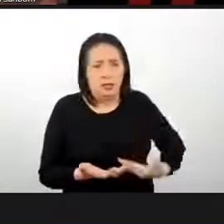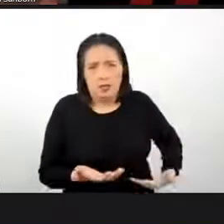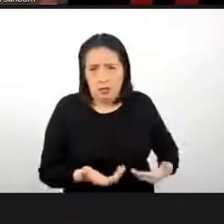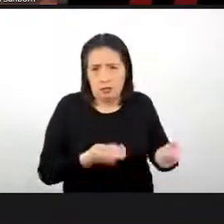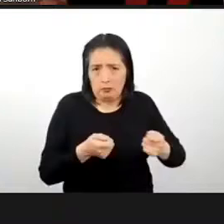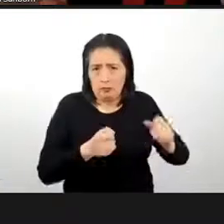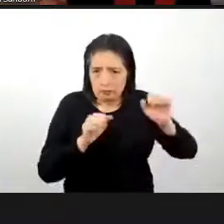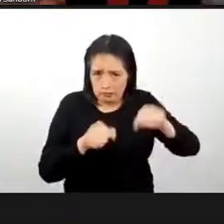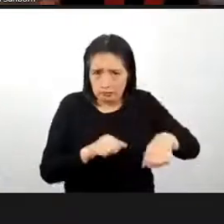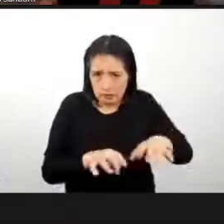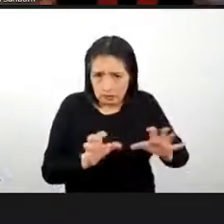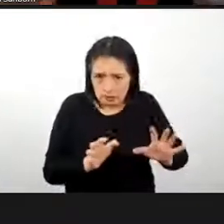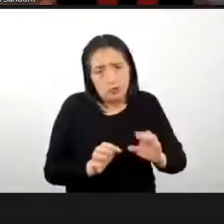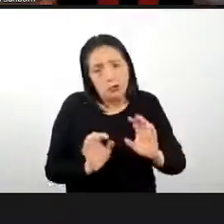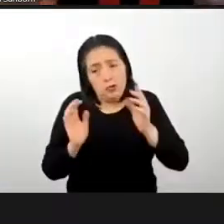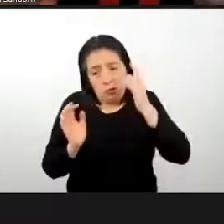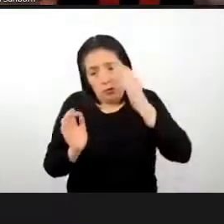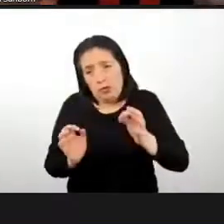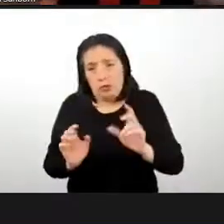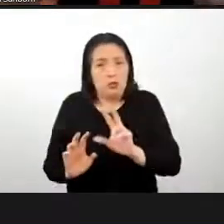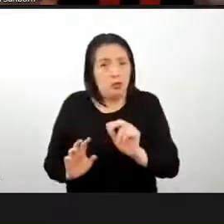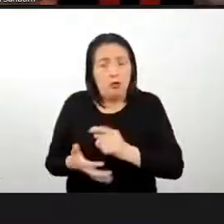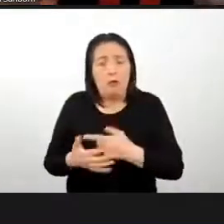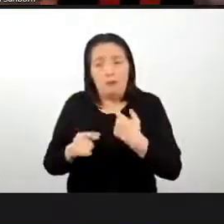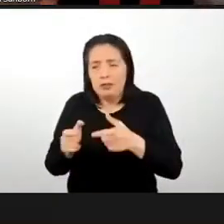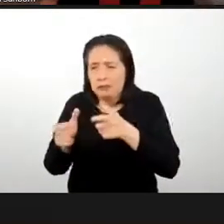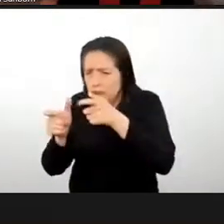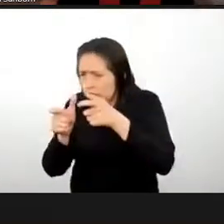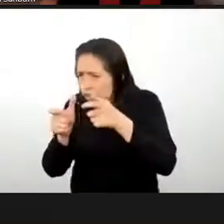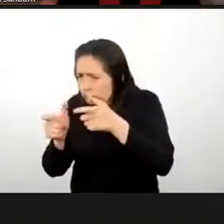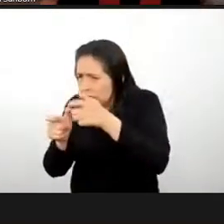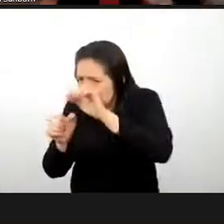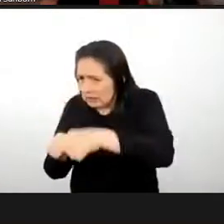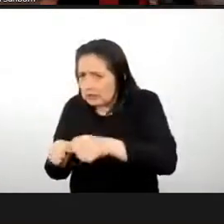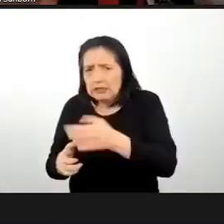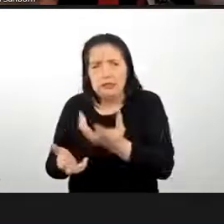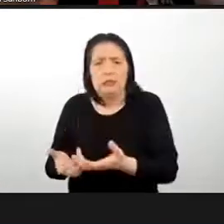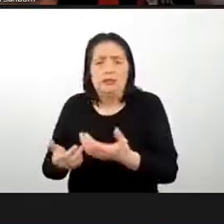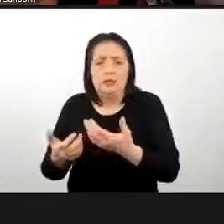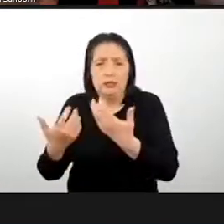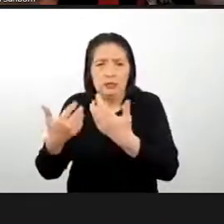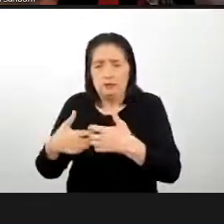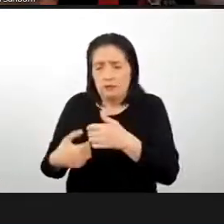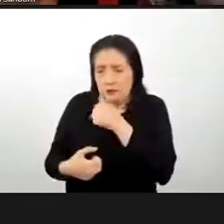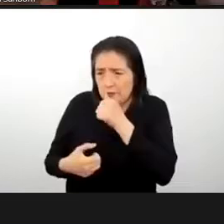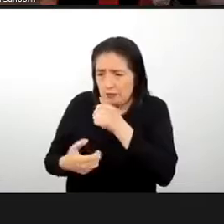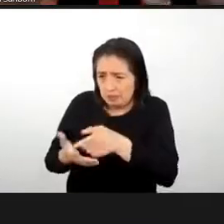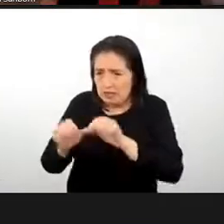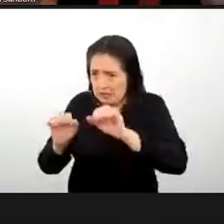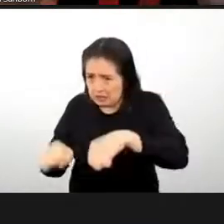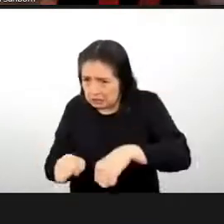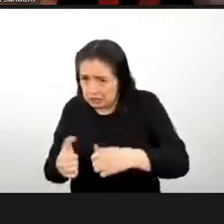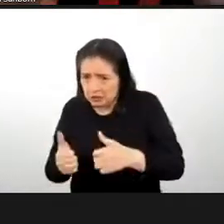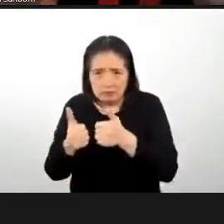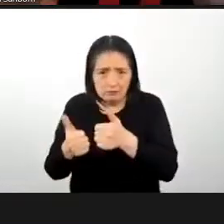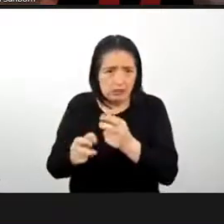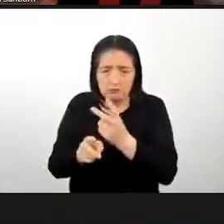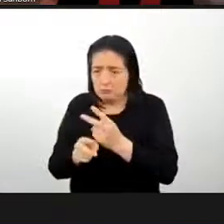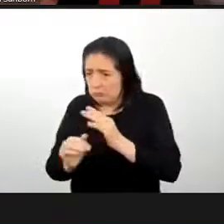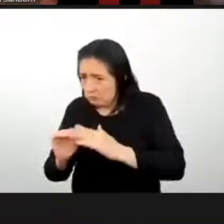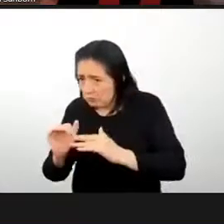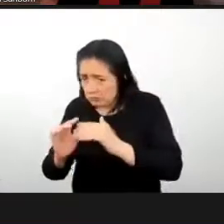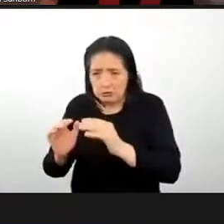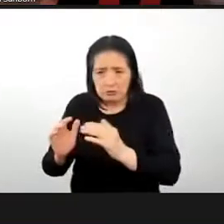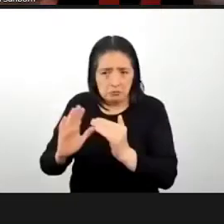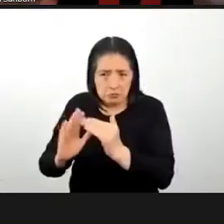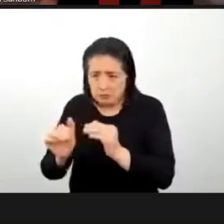menos tiene que supervisar, ¿no? Y tiene que verificar que esas obligaciones privadas están bien diseñadas y existen